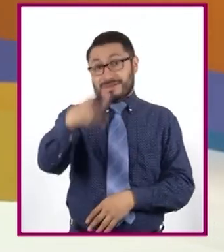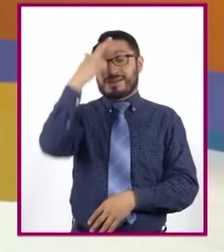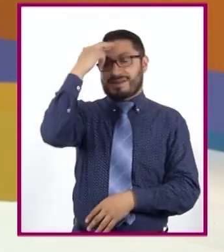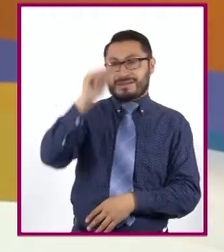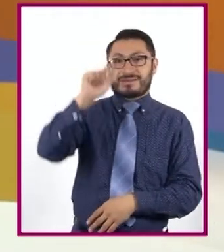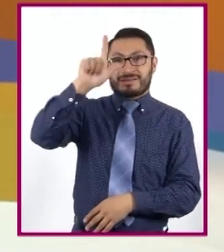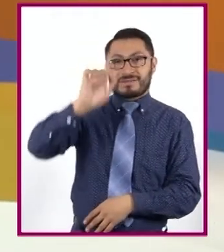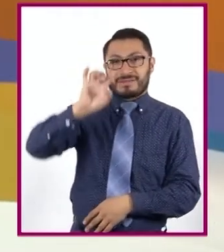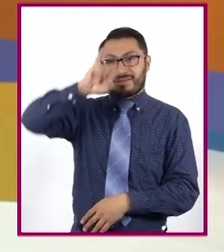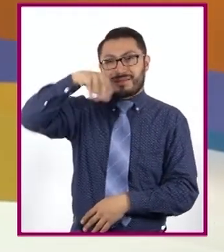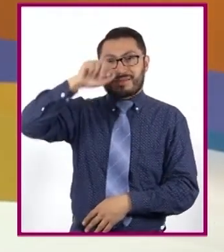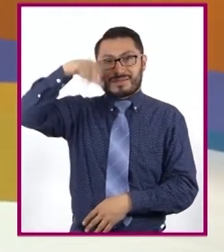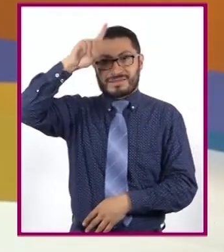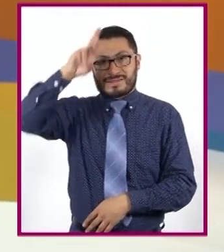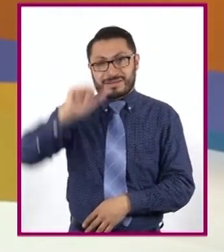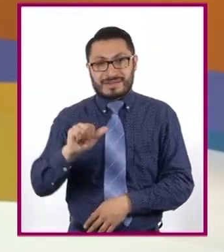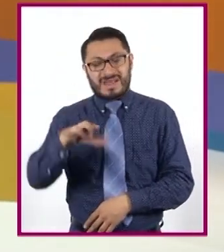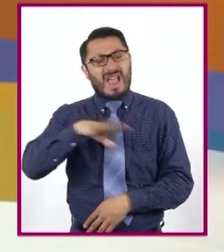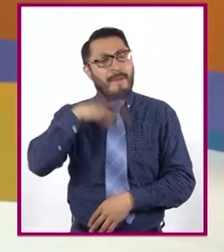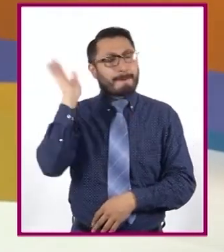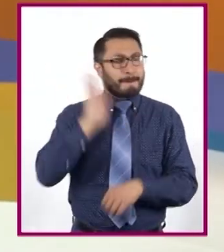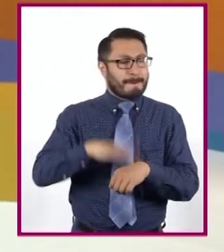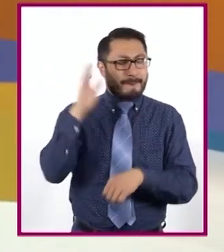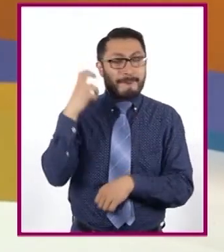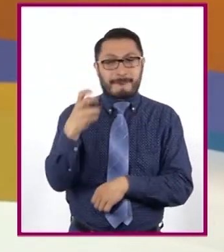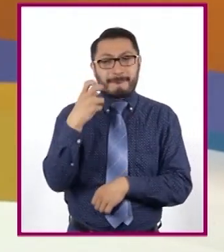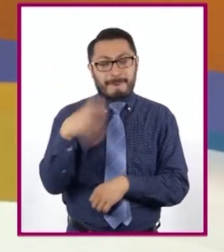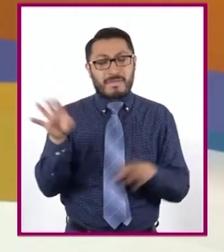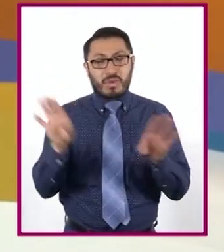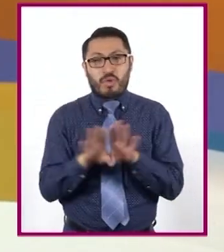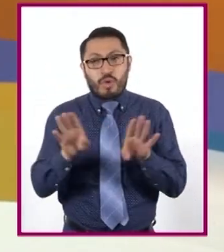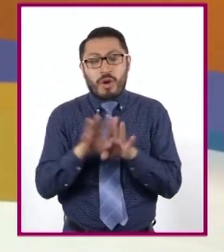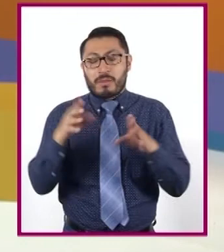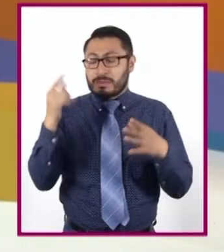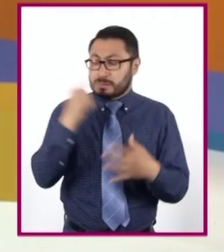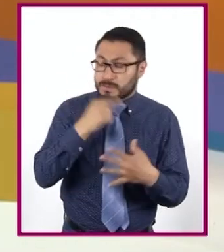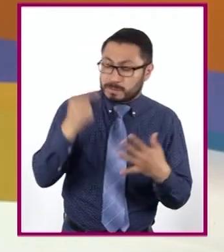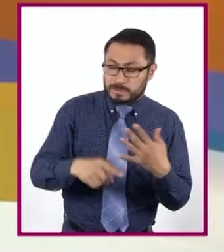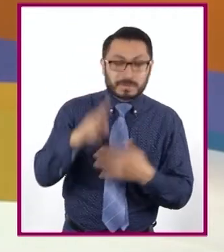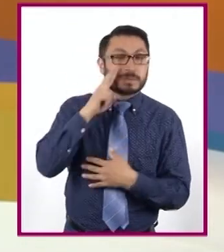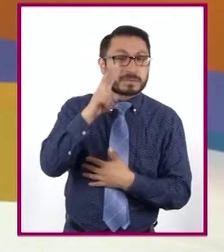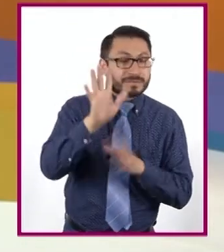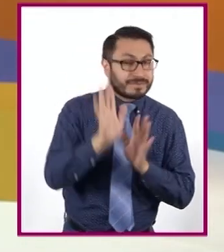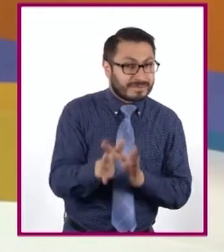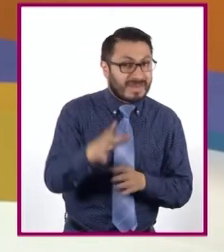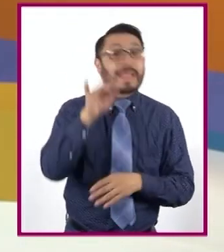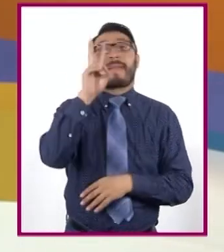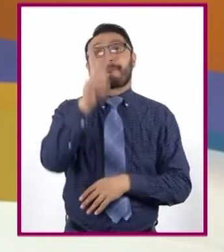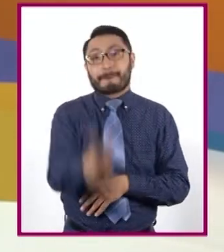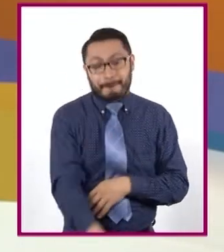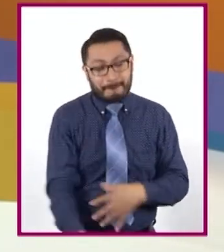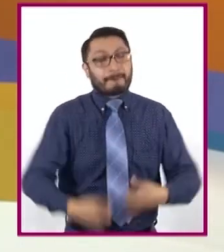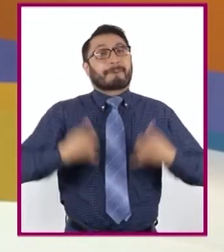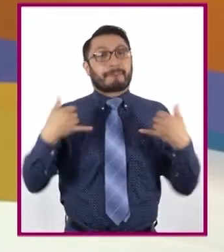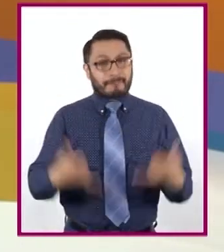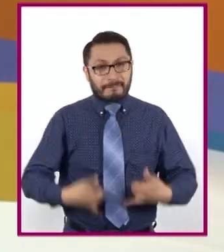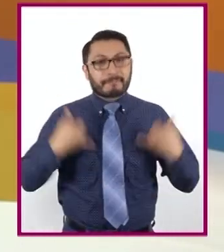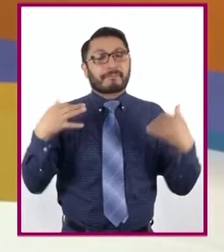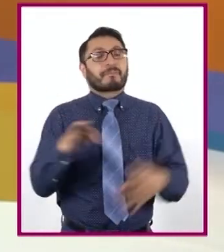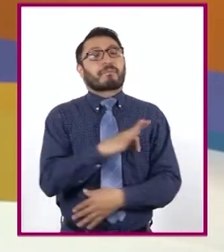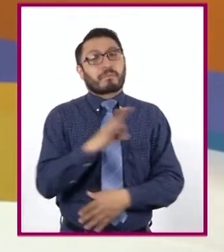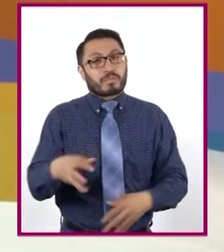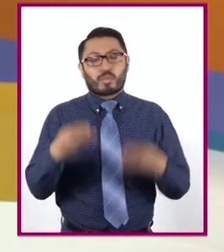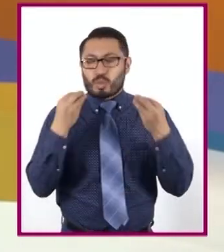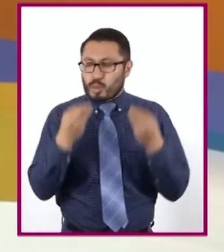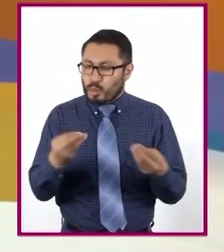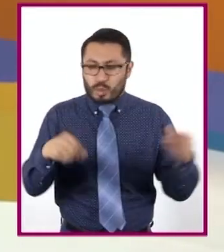Alejandra. Más allá de la influencia de los factores que hemos visto, es cierto que las y los adolescentes pueden hacer